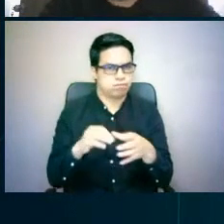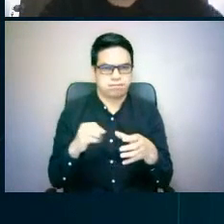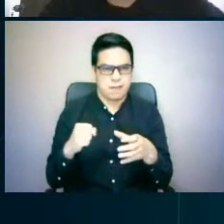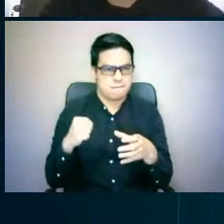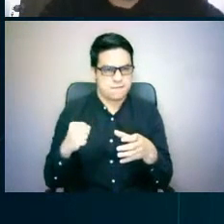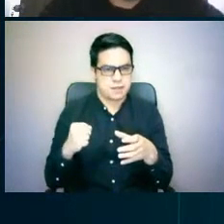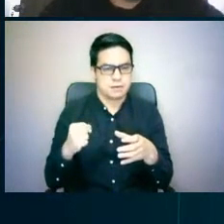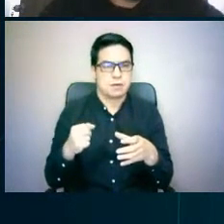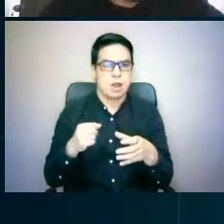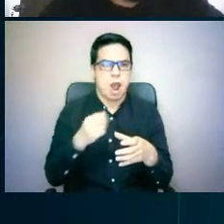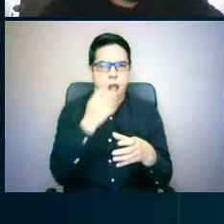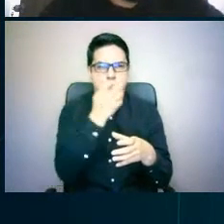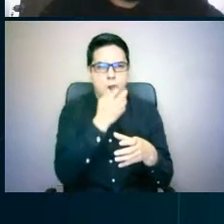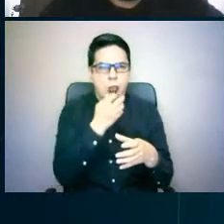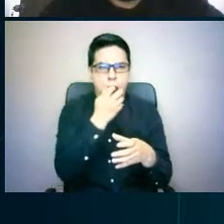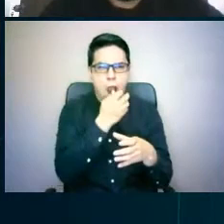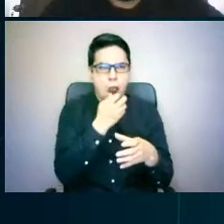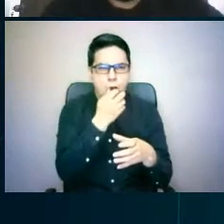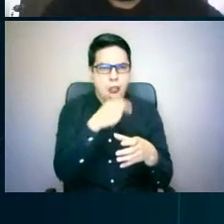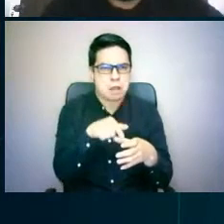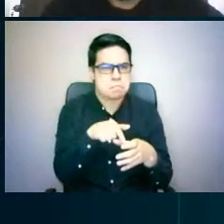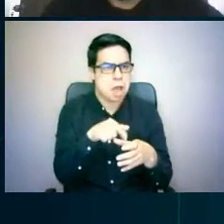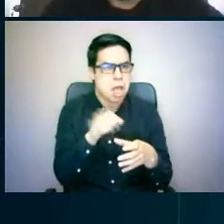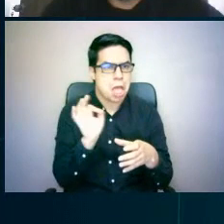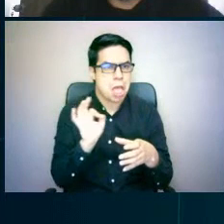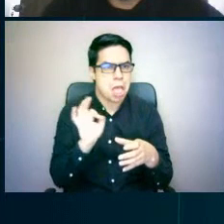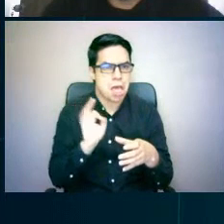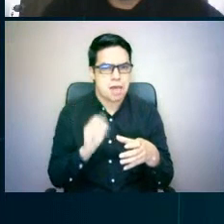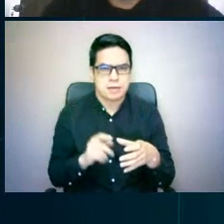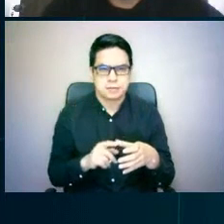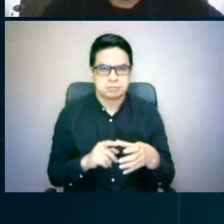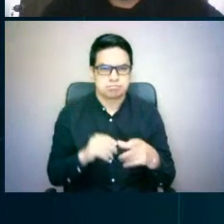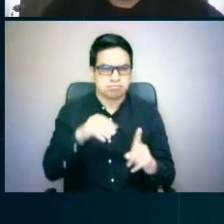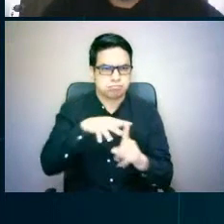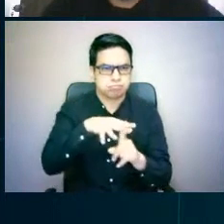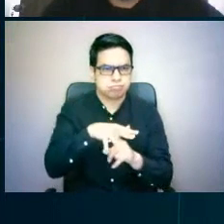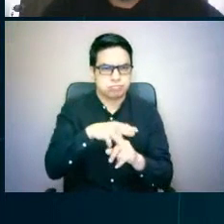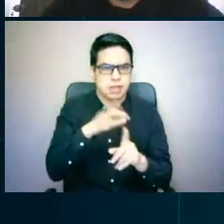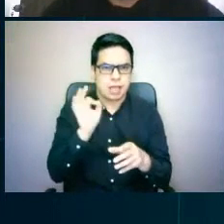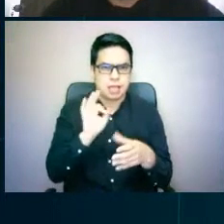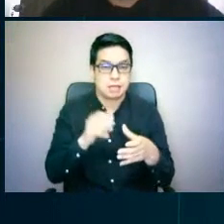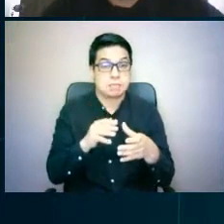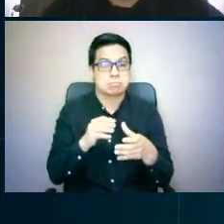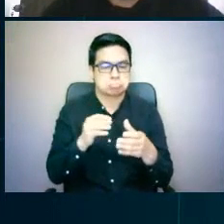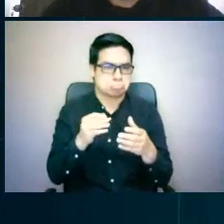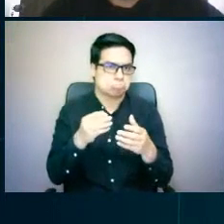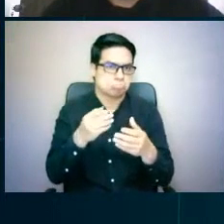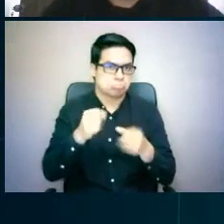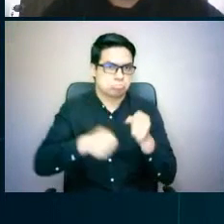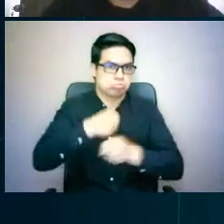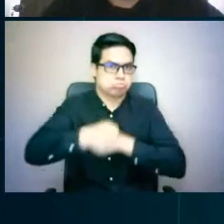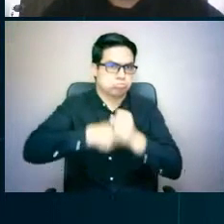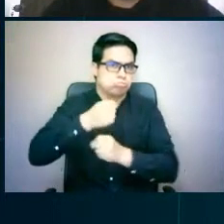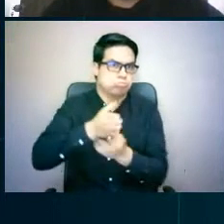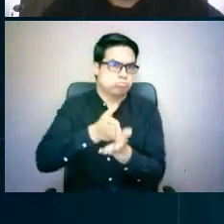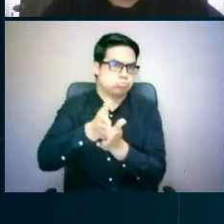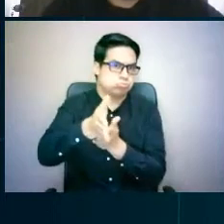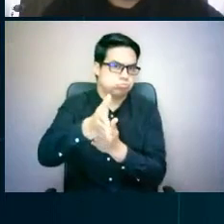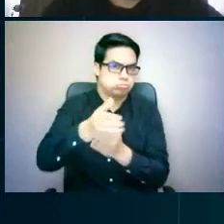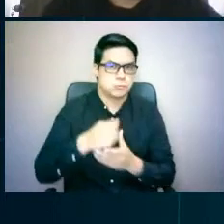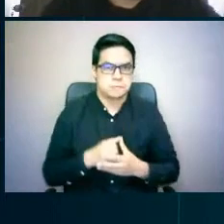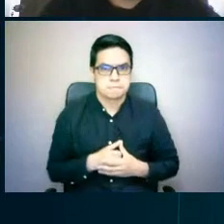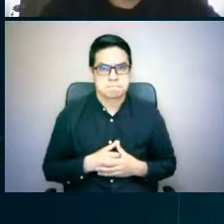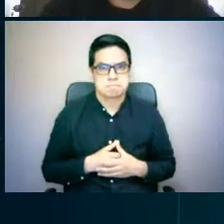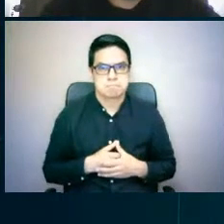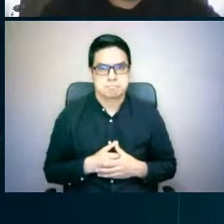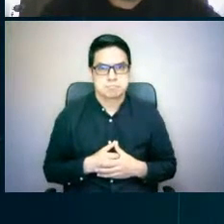por temperatura, pues acá tendríamos una mayor vida útil, no requiere mantenimiento en la